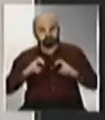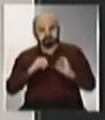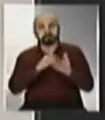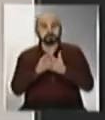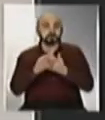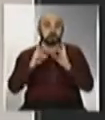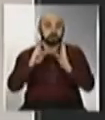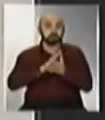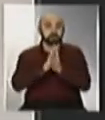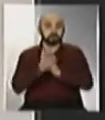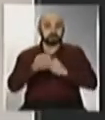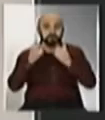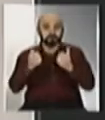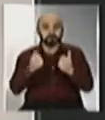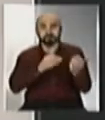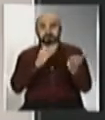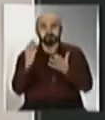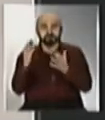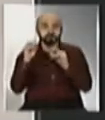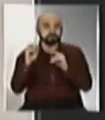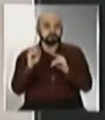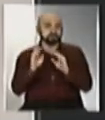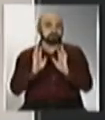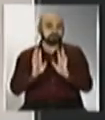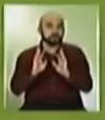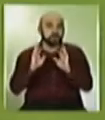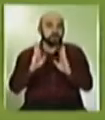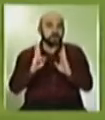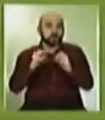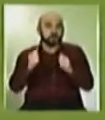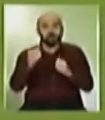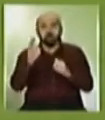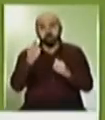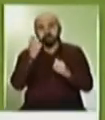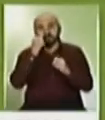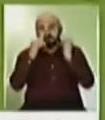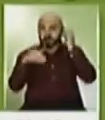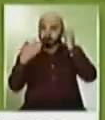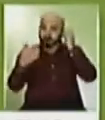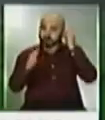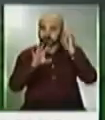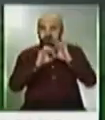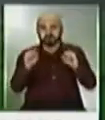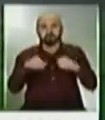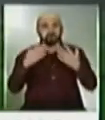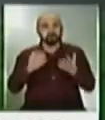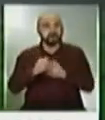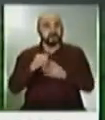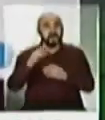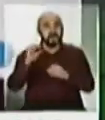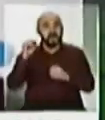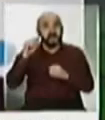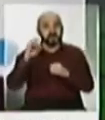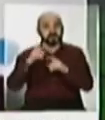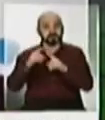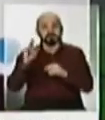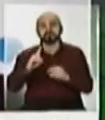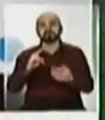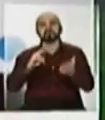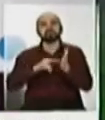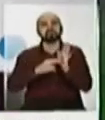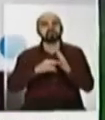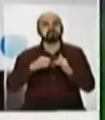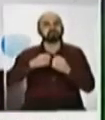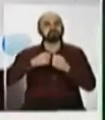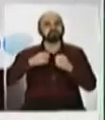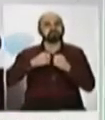menor magnitud y que podamos contar con él en 11 días más. El club lombardo informó que Alexis sufrió un resentimiento muscular